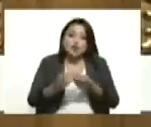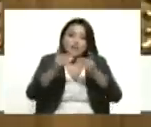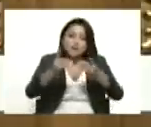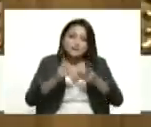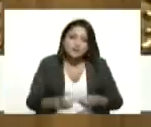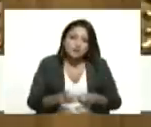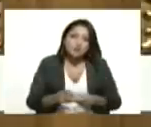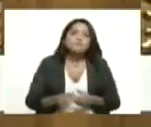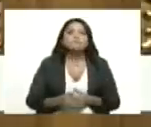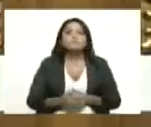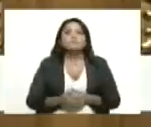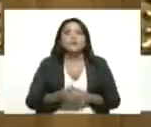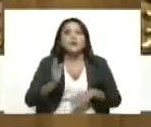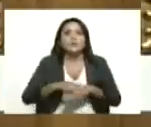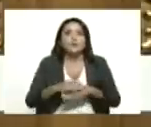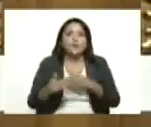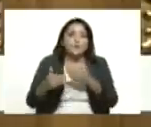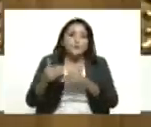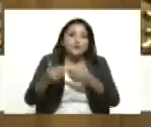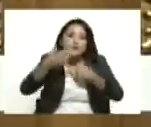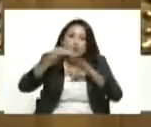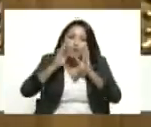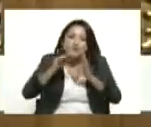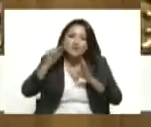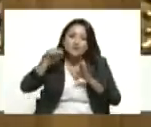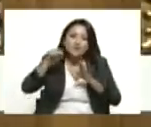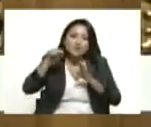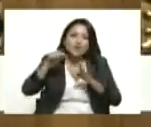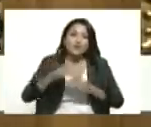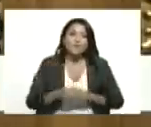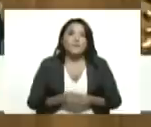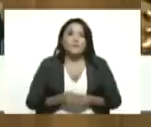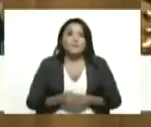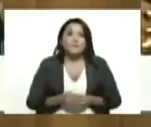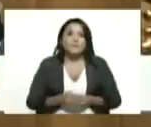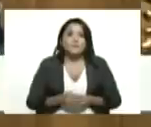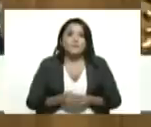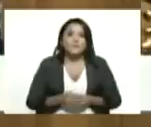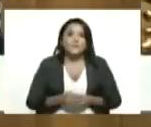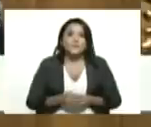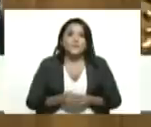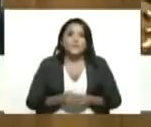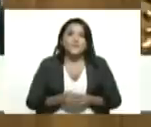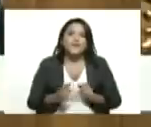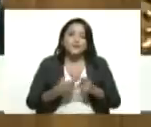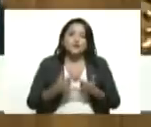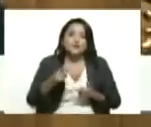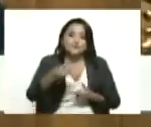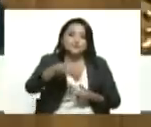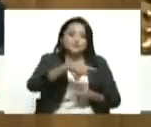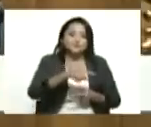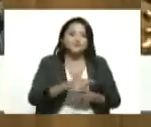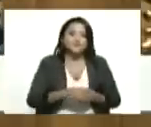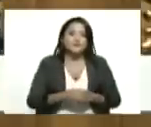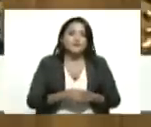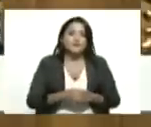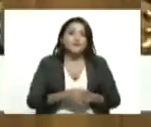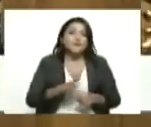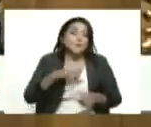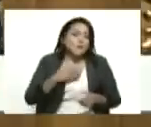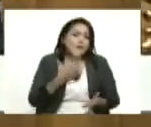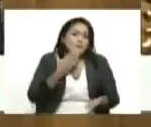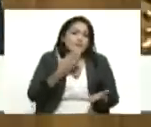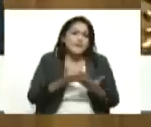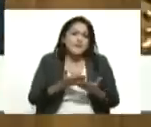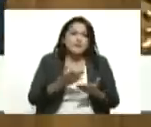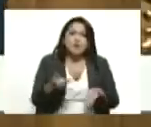de un proceso contradictorio y concentrado. Contra la decisión del juez de control proceden los recursos de apelación y